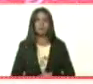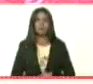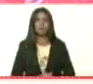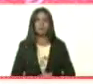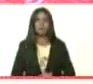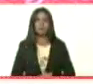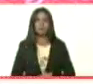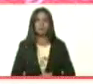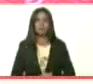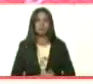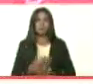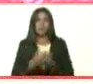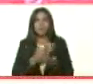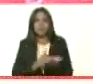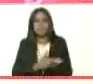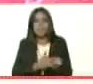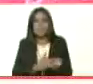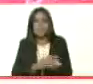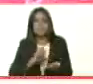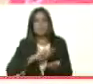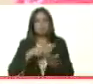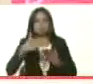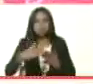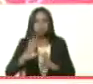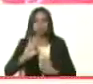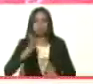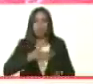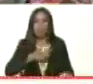No te me atraséis, pero tampoco te me